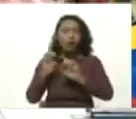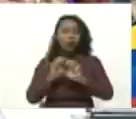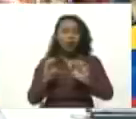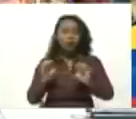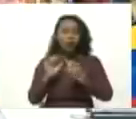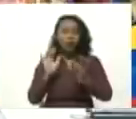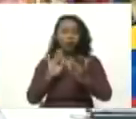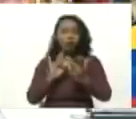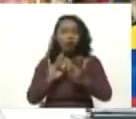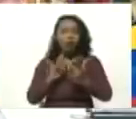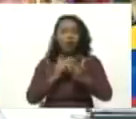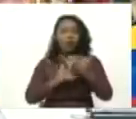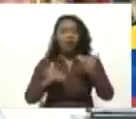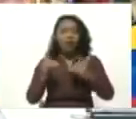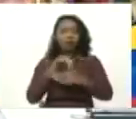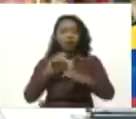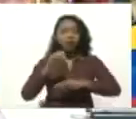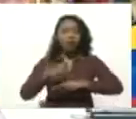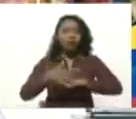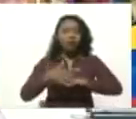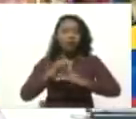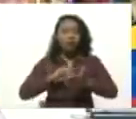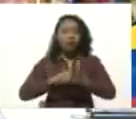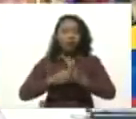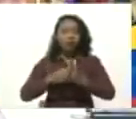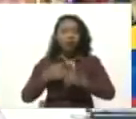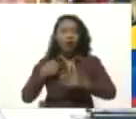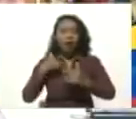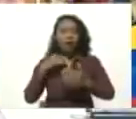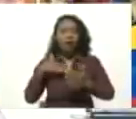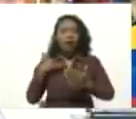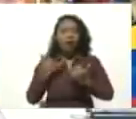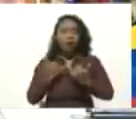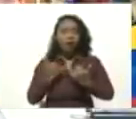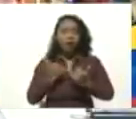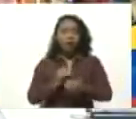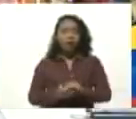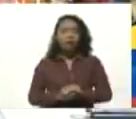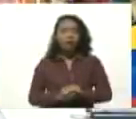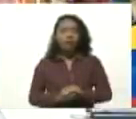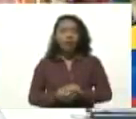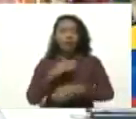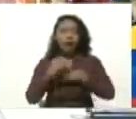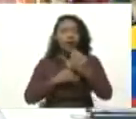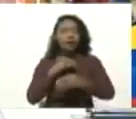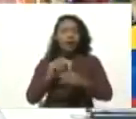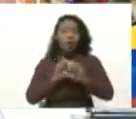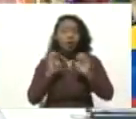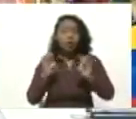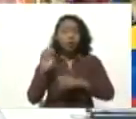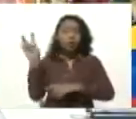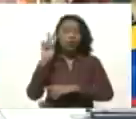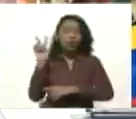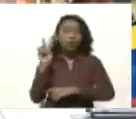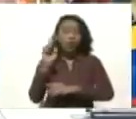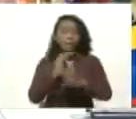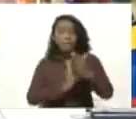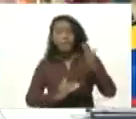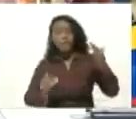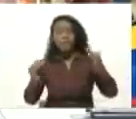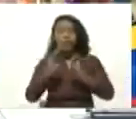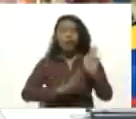conectarlo con las altas tecnologías a partir de ahora y llevar la educación venezolana al más alto